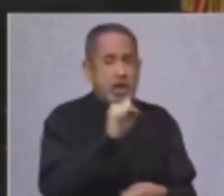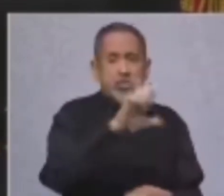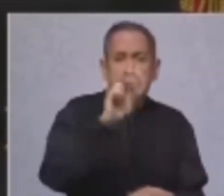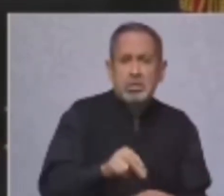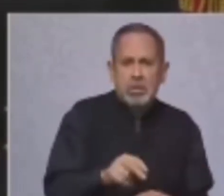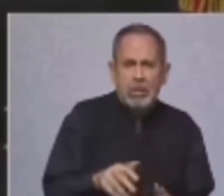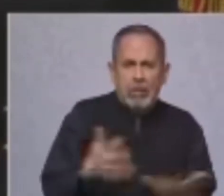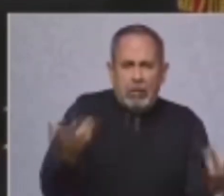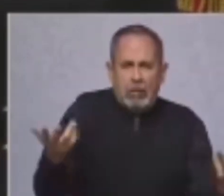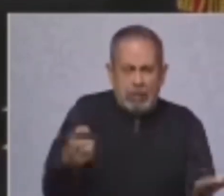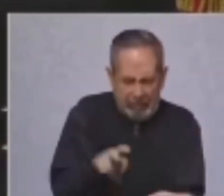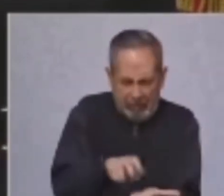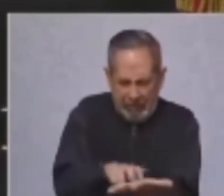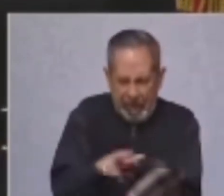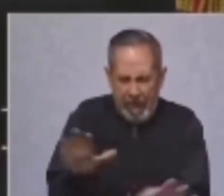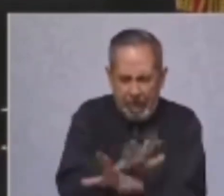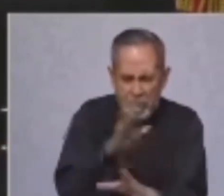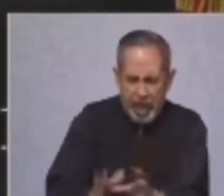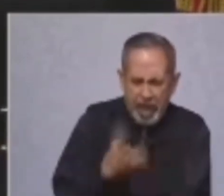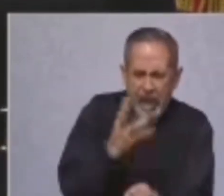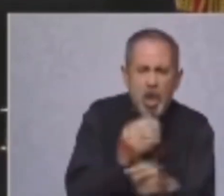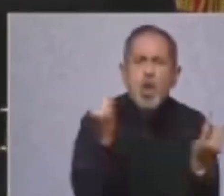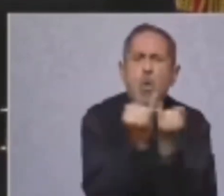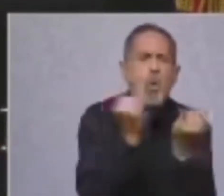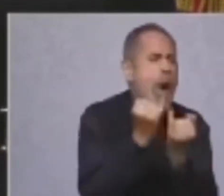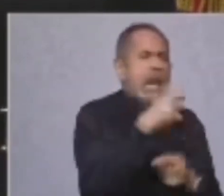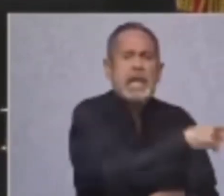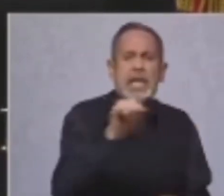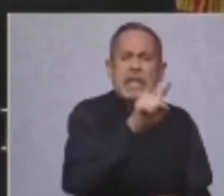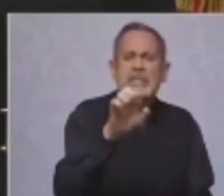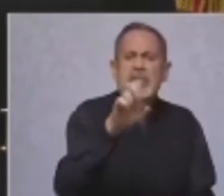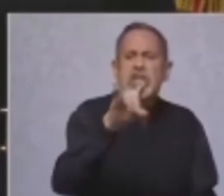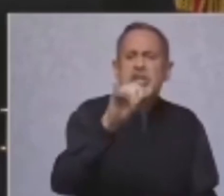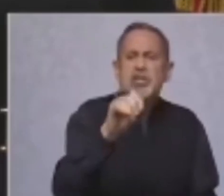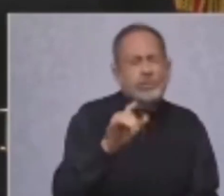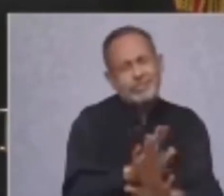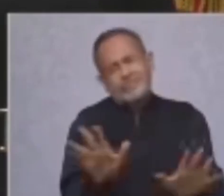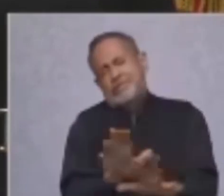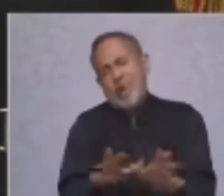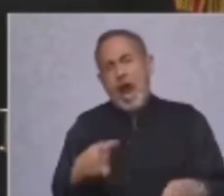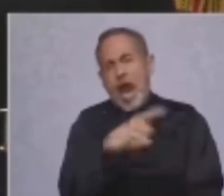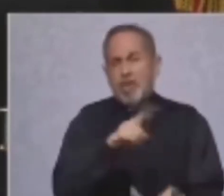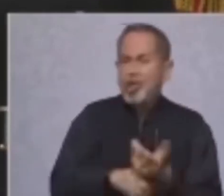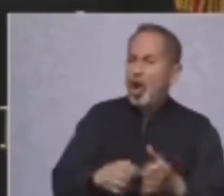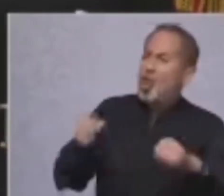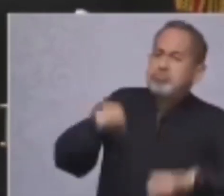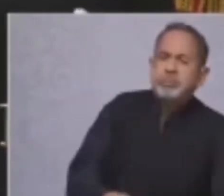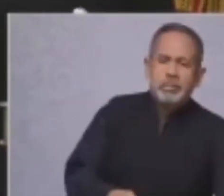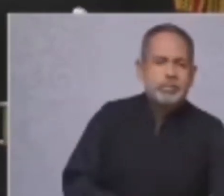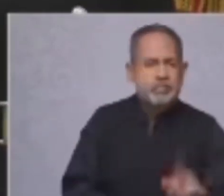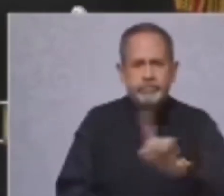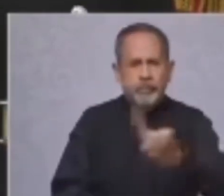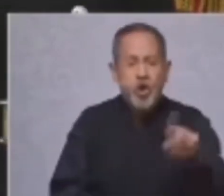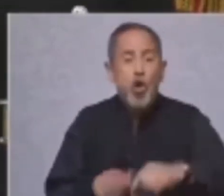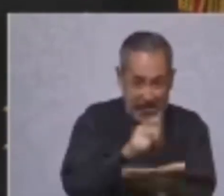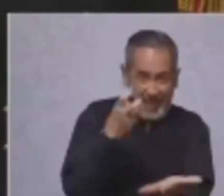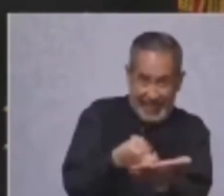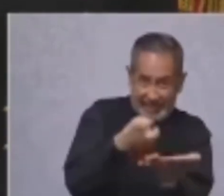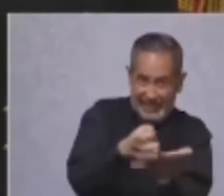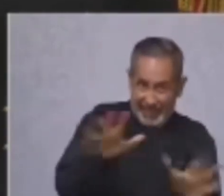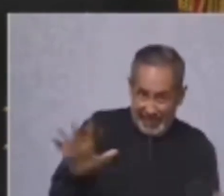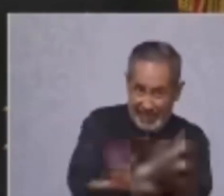una reforma al estilo Zedillo. No, eso es autoritarismo. Nosotros somos